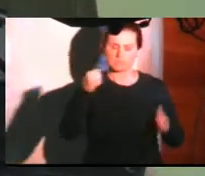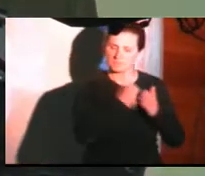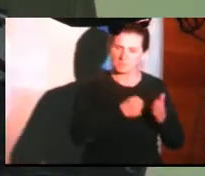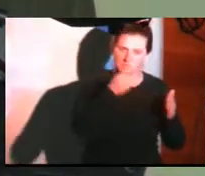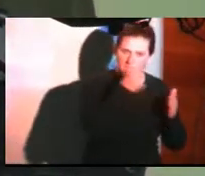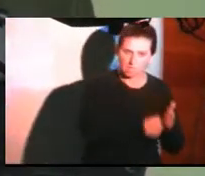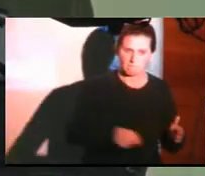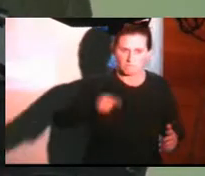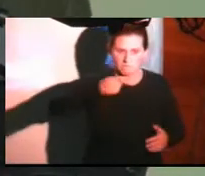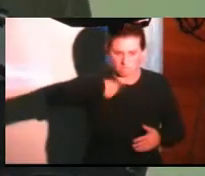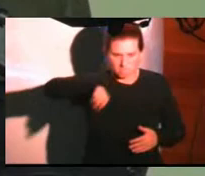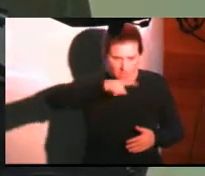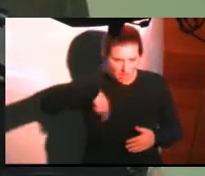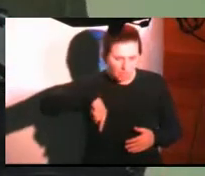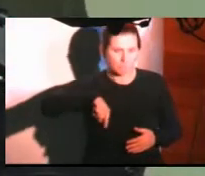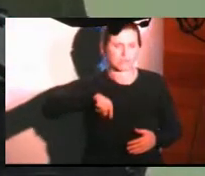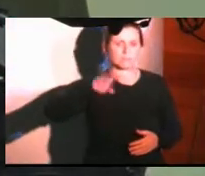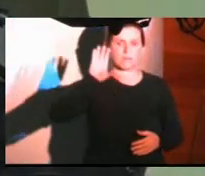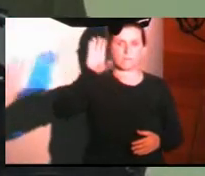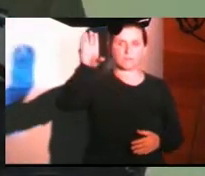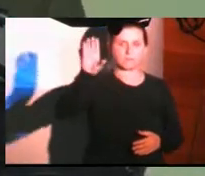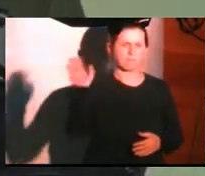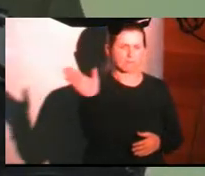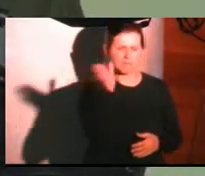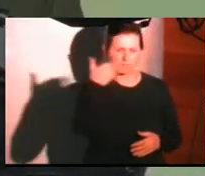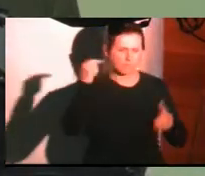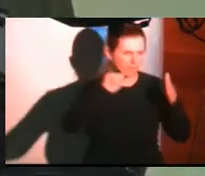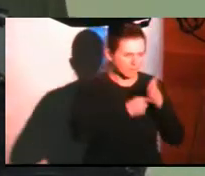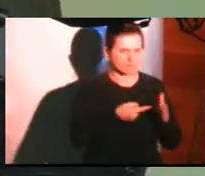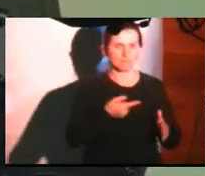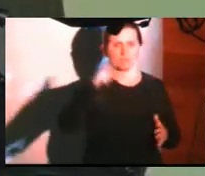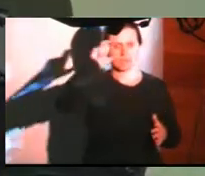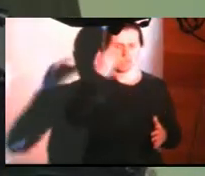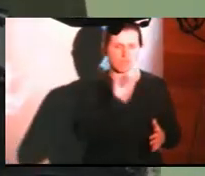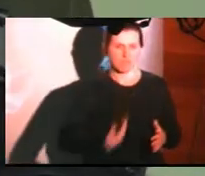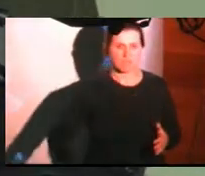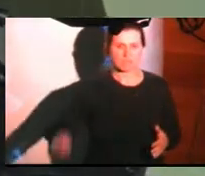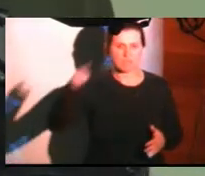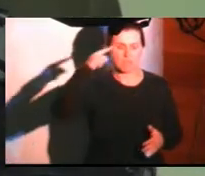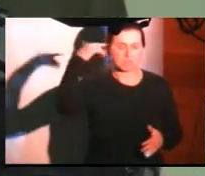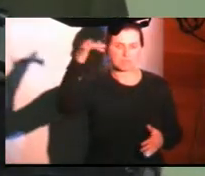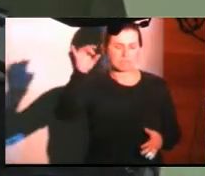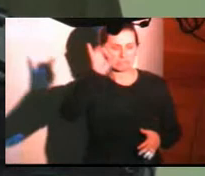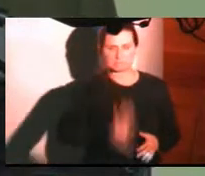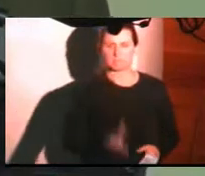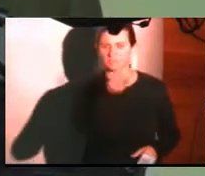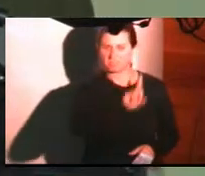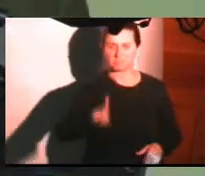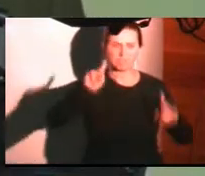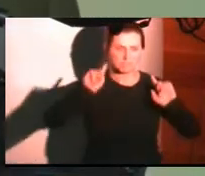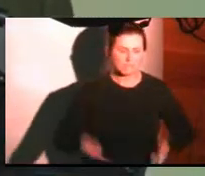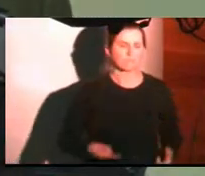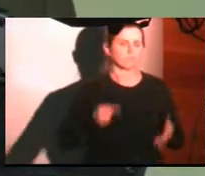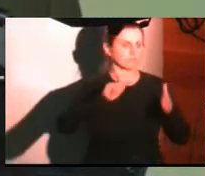es un desafío para cada ciudad. No solamente tener un Estado inteligente, sino tener ciudades inteligentes, tener la posibilidad de tener